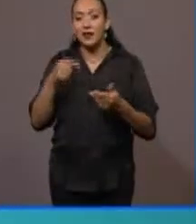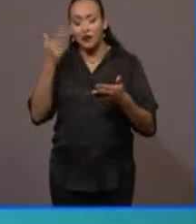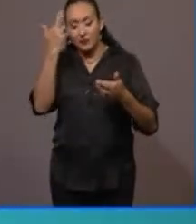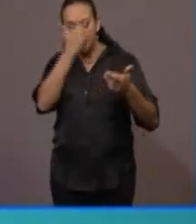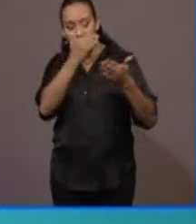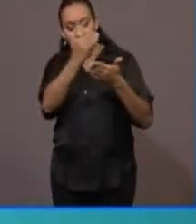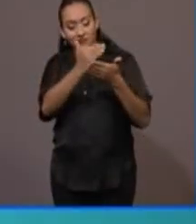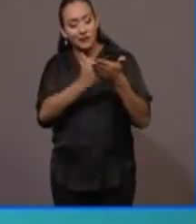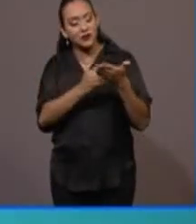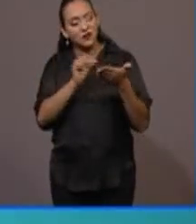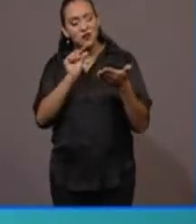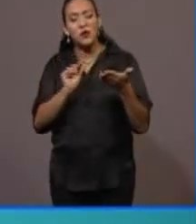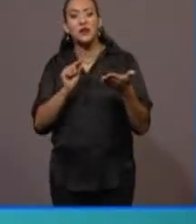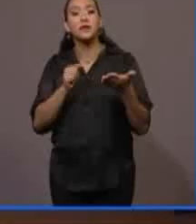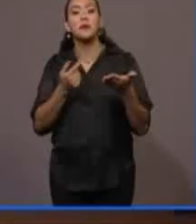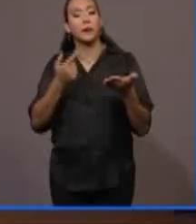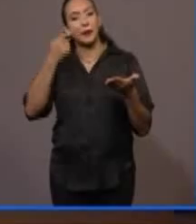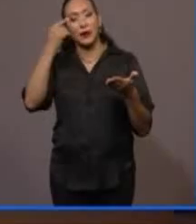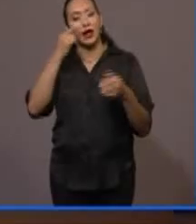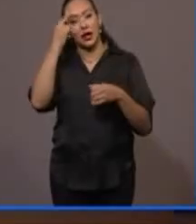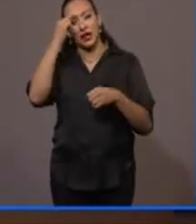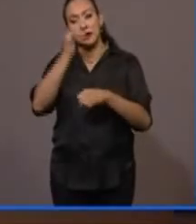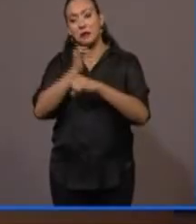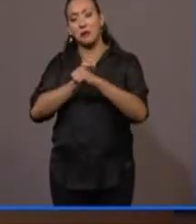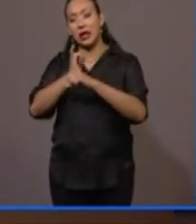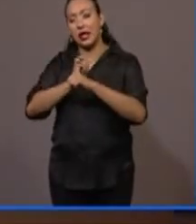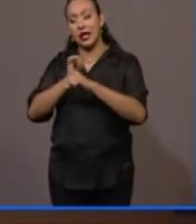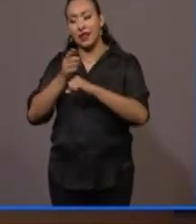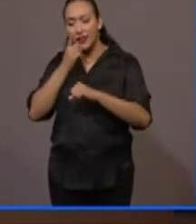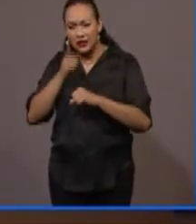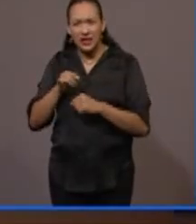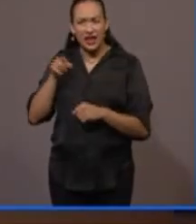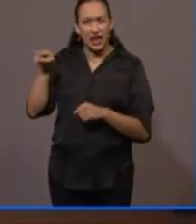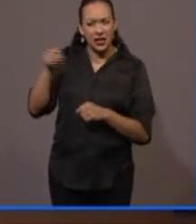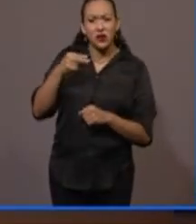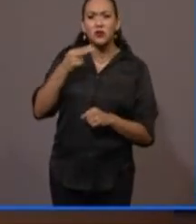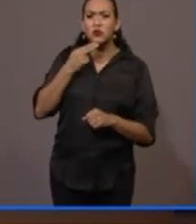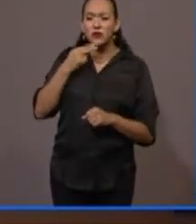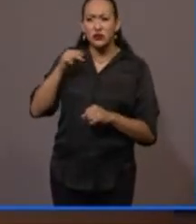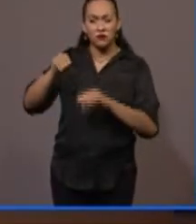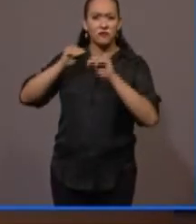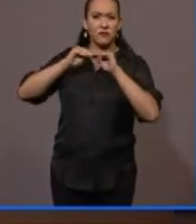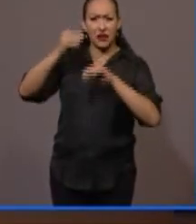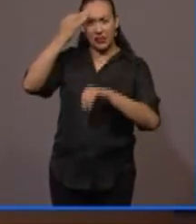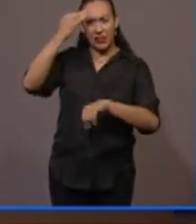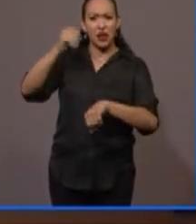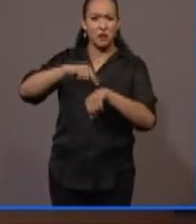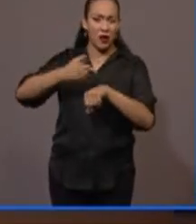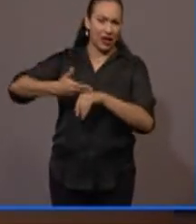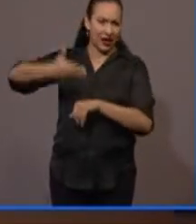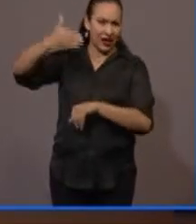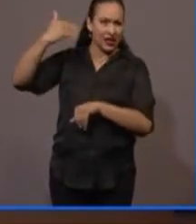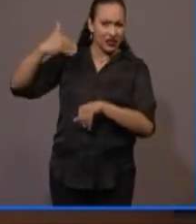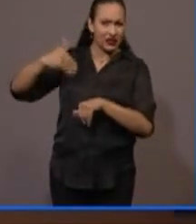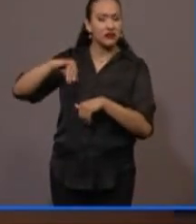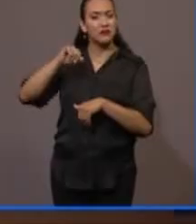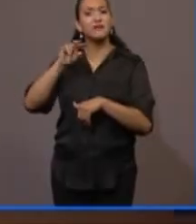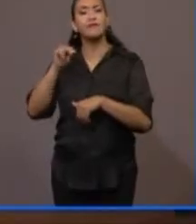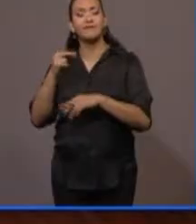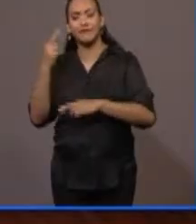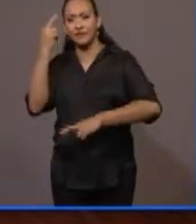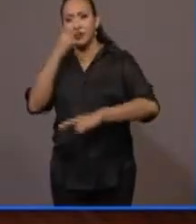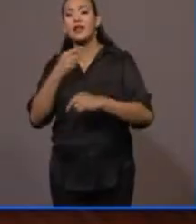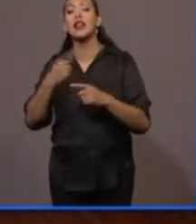desprenden elementos mínimos suficientes para investigar los presuntos actos anticipados de campaña de los candidatos a magistrados de la Sala